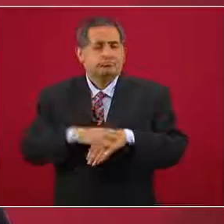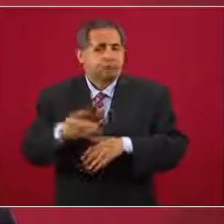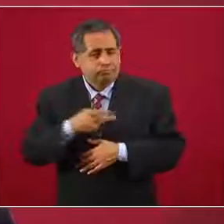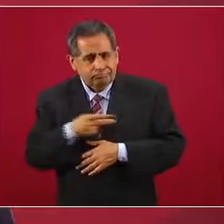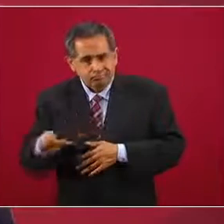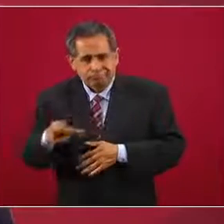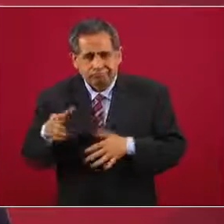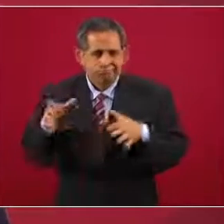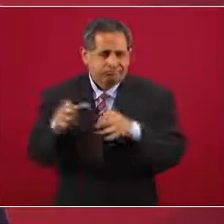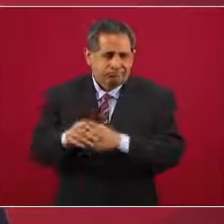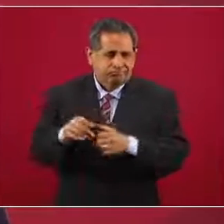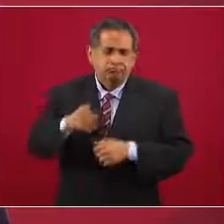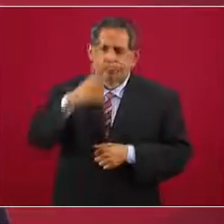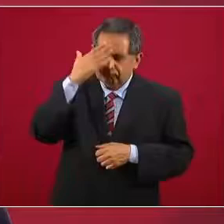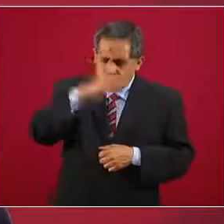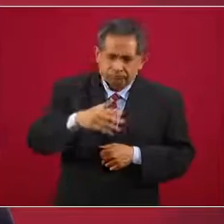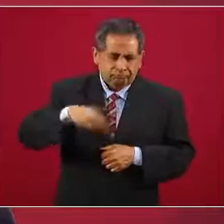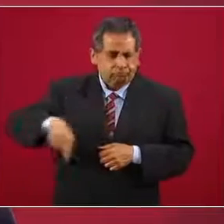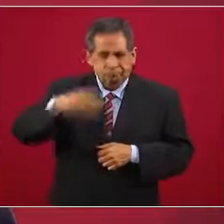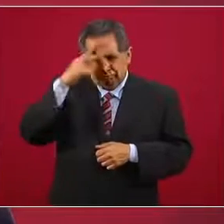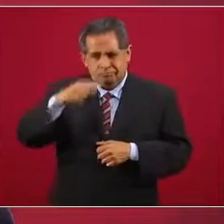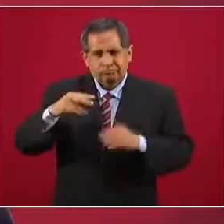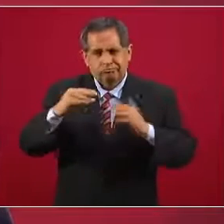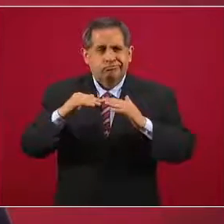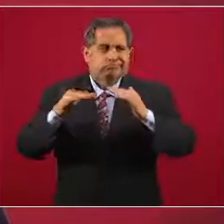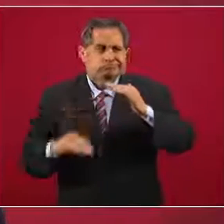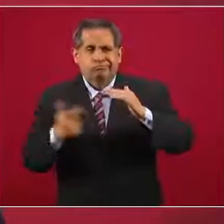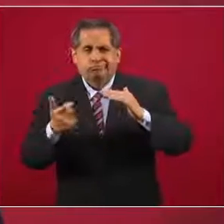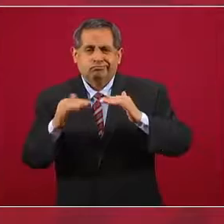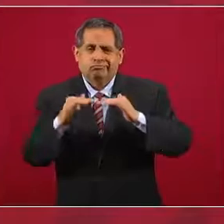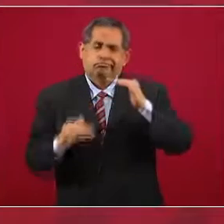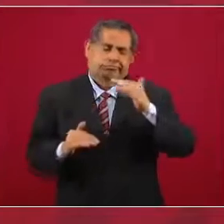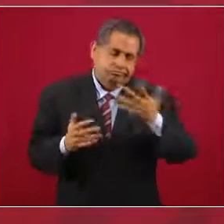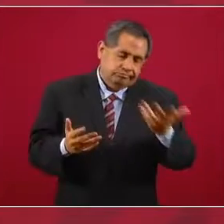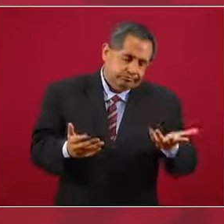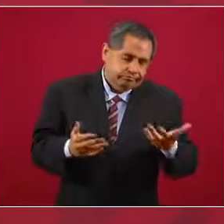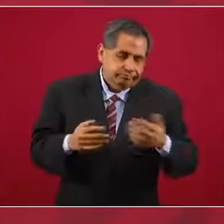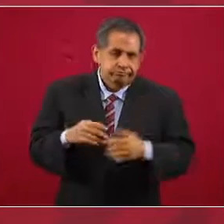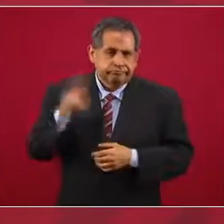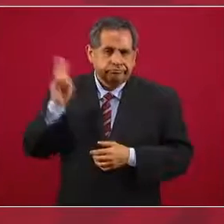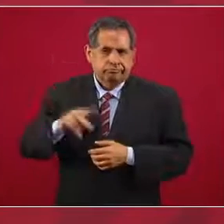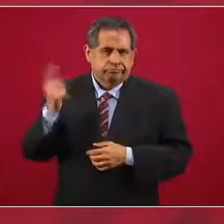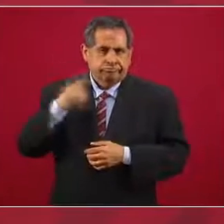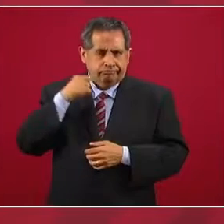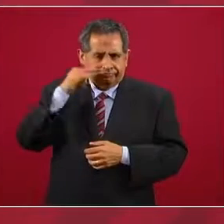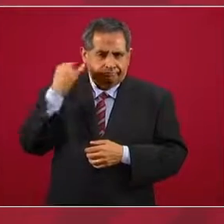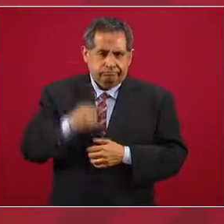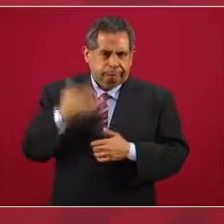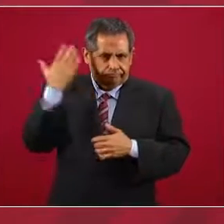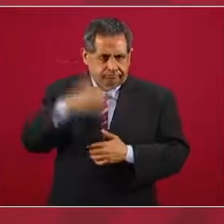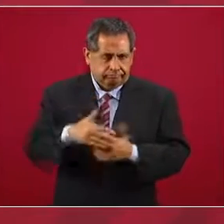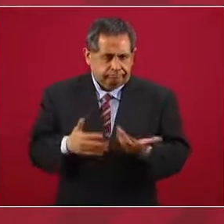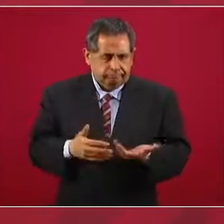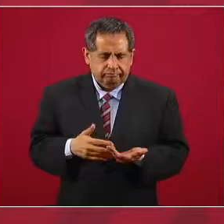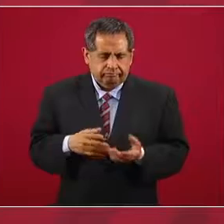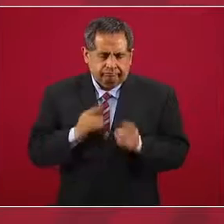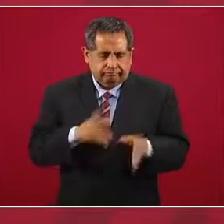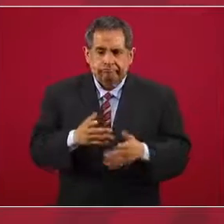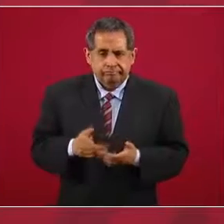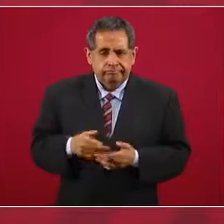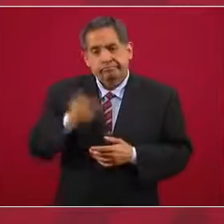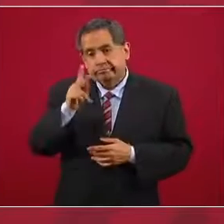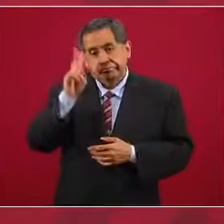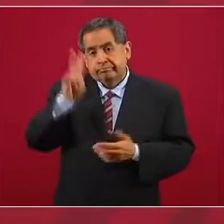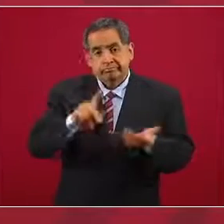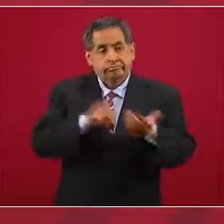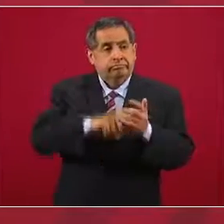en México. Esto lo sabemos y es motivo, sin duda, de indignación y de repudio, pero esa es